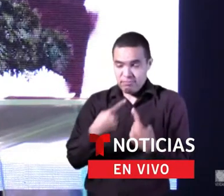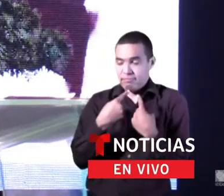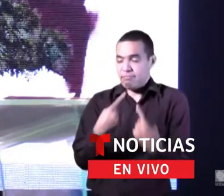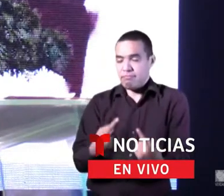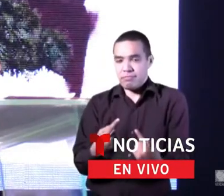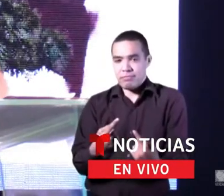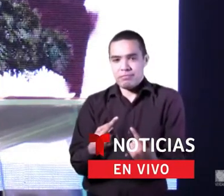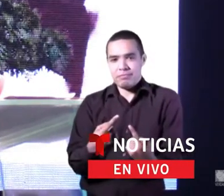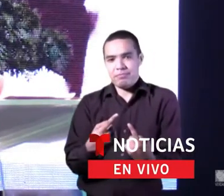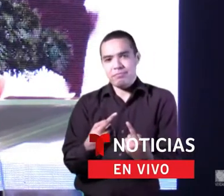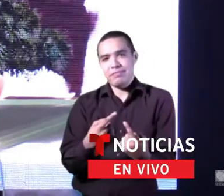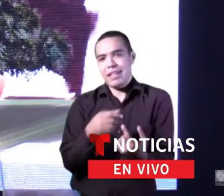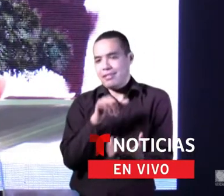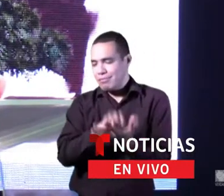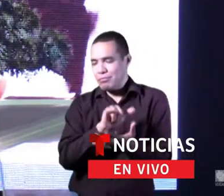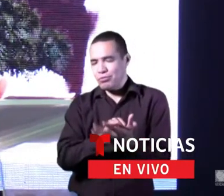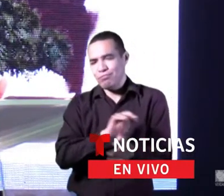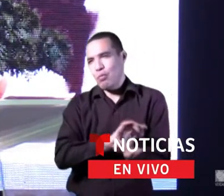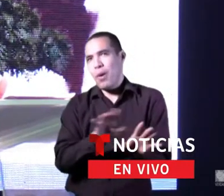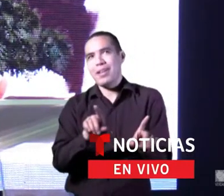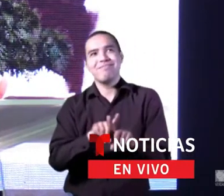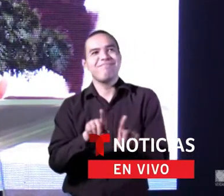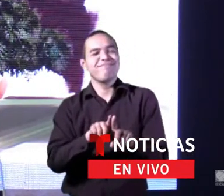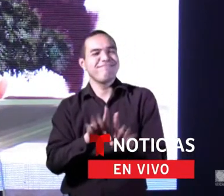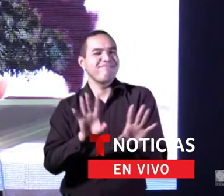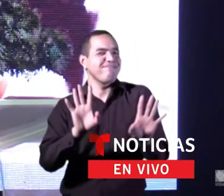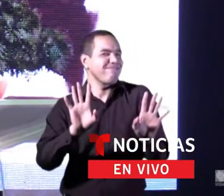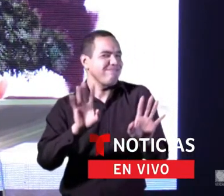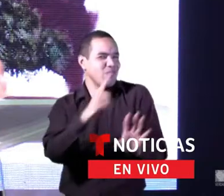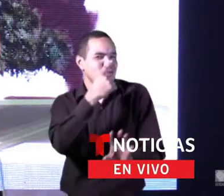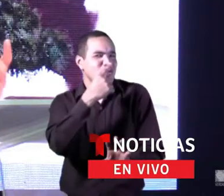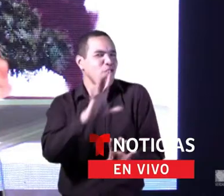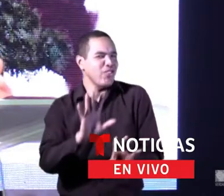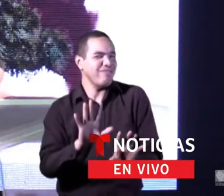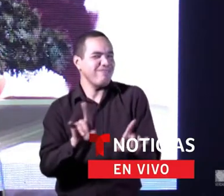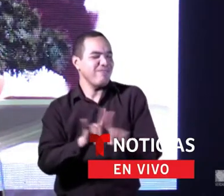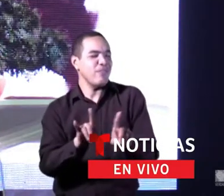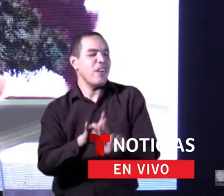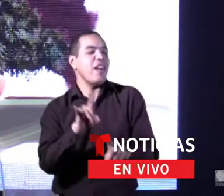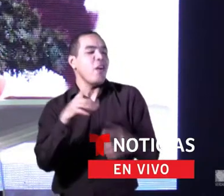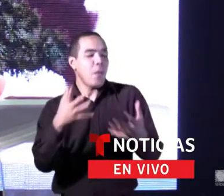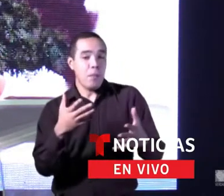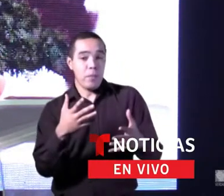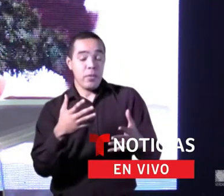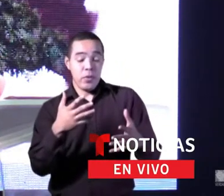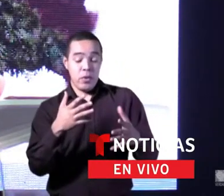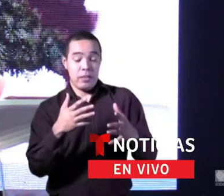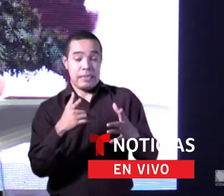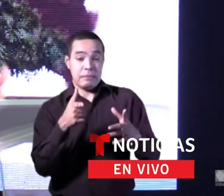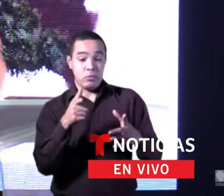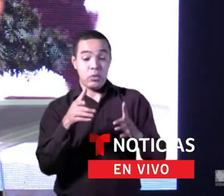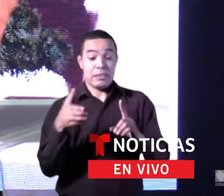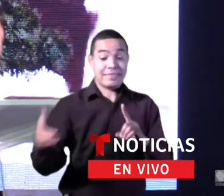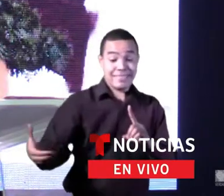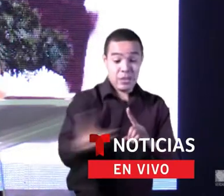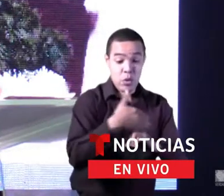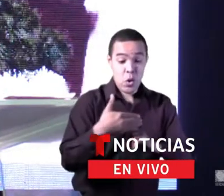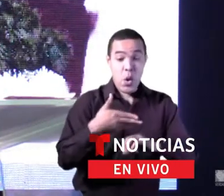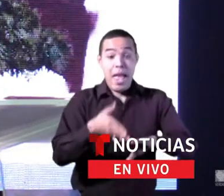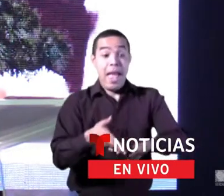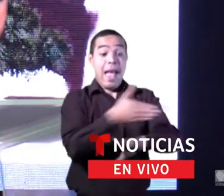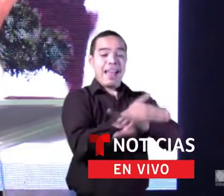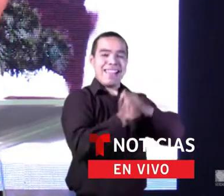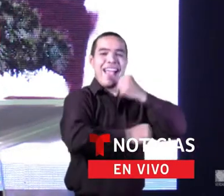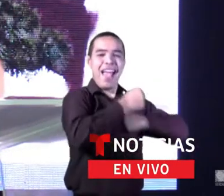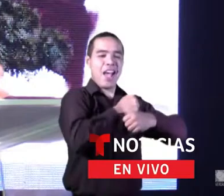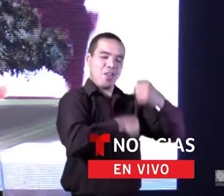también pasó una cosa también muy curiosa por qué años antes de que me secuestraran yo me senté con la chiva